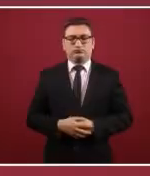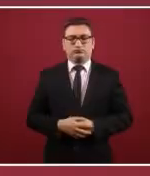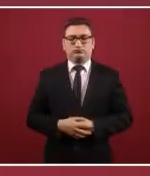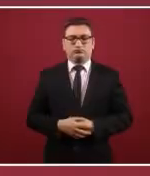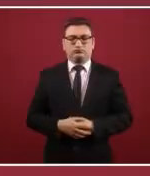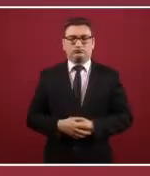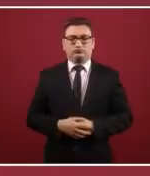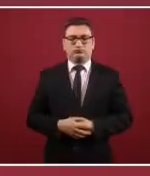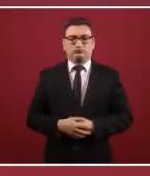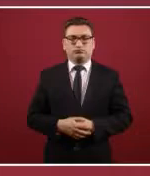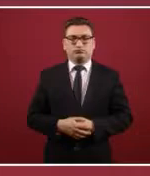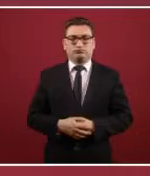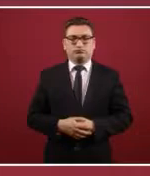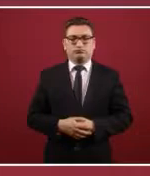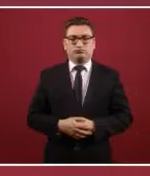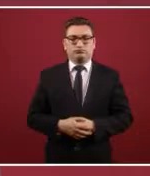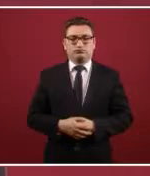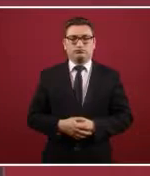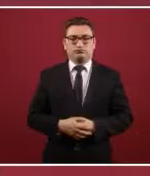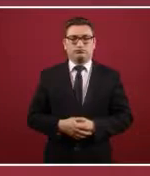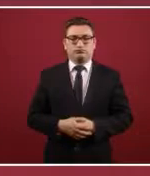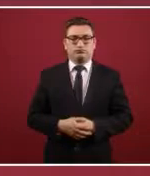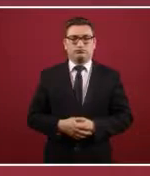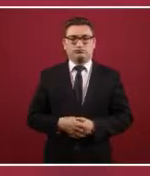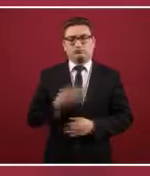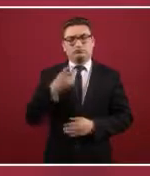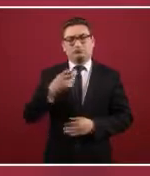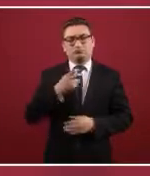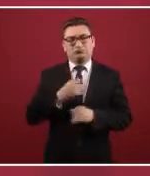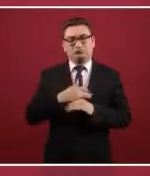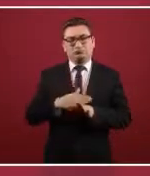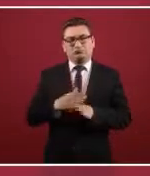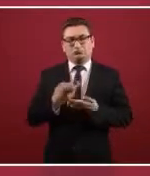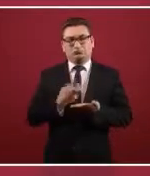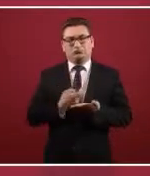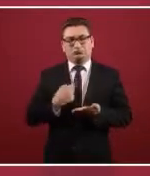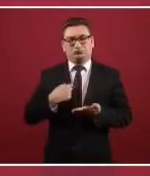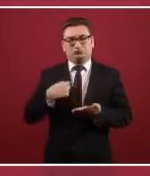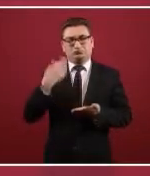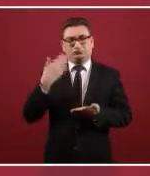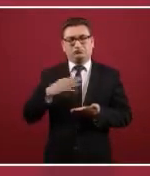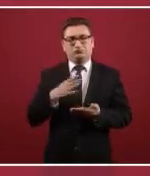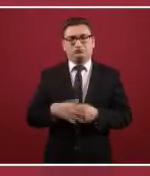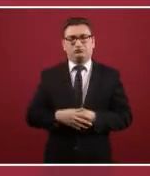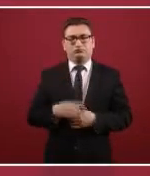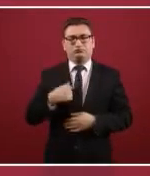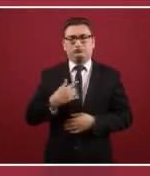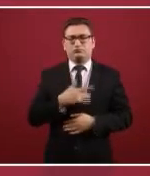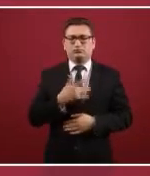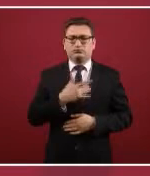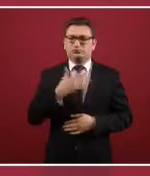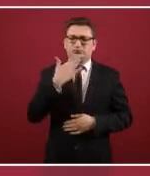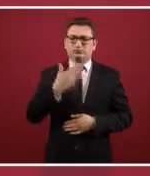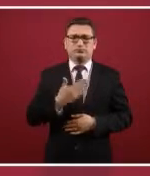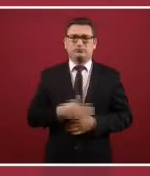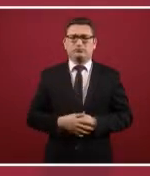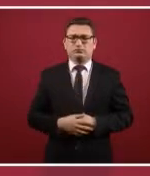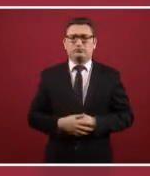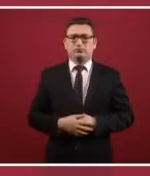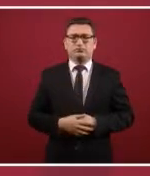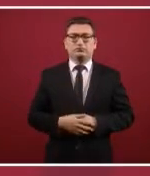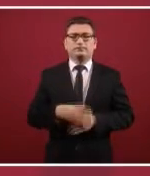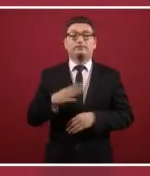Esa es la información que tengo. Me parece muy bien,